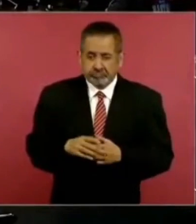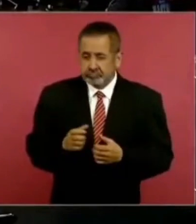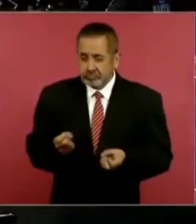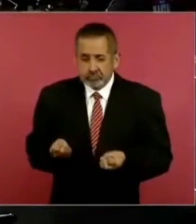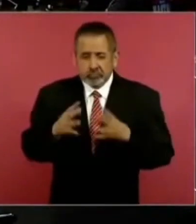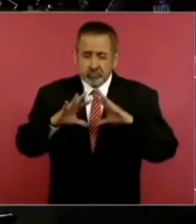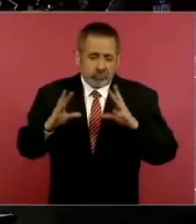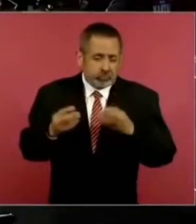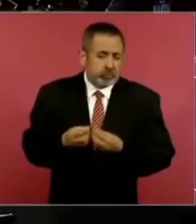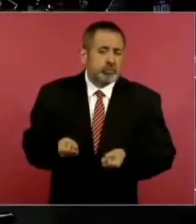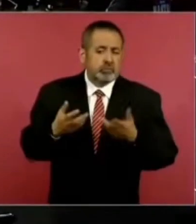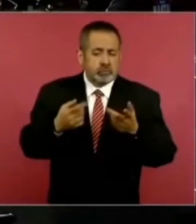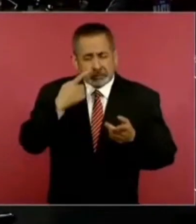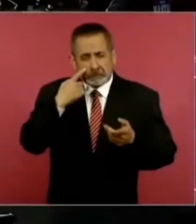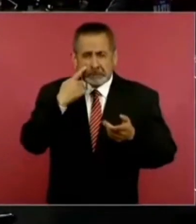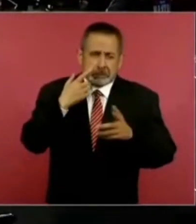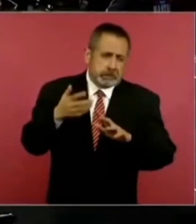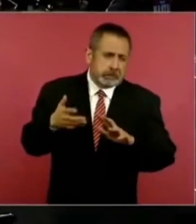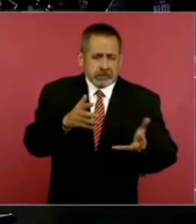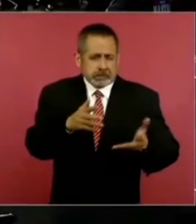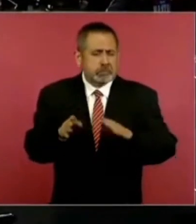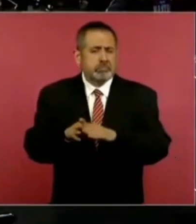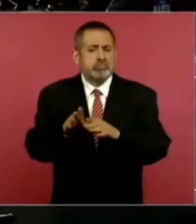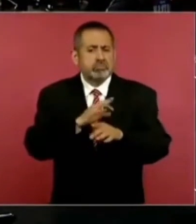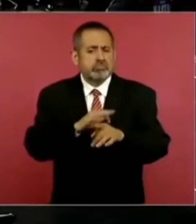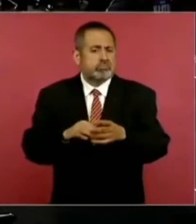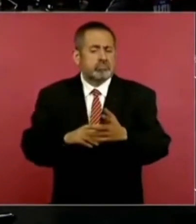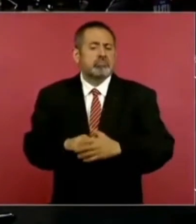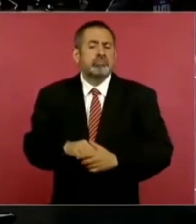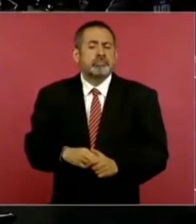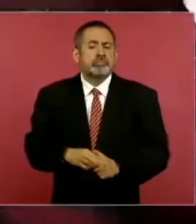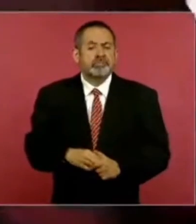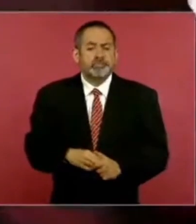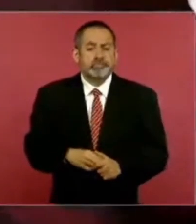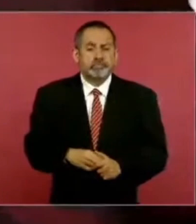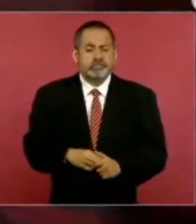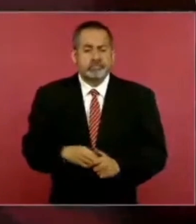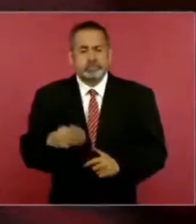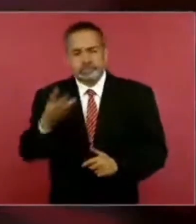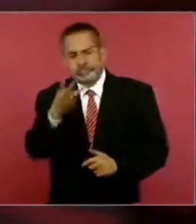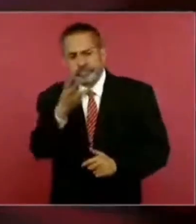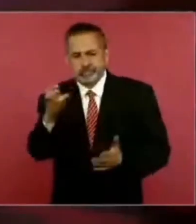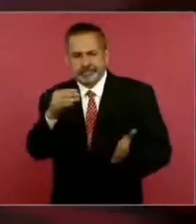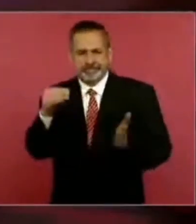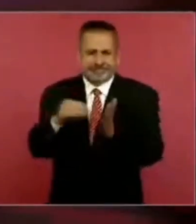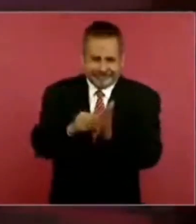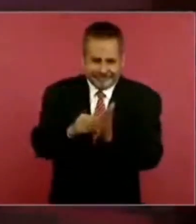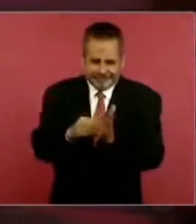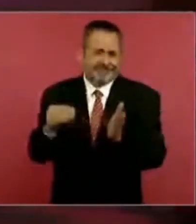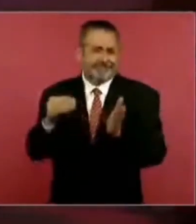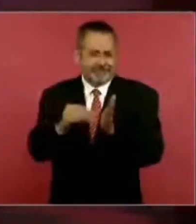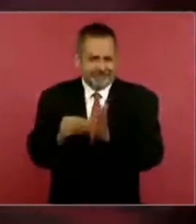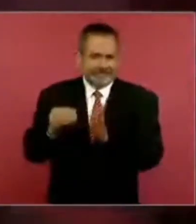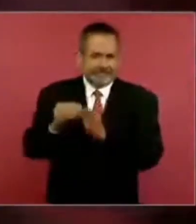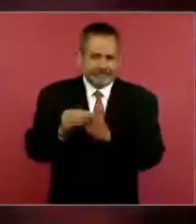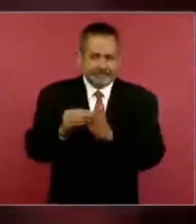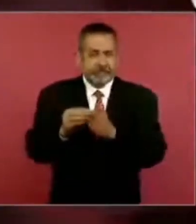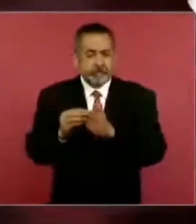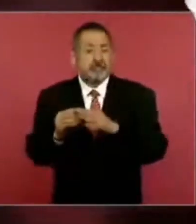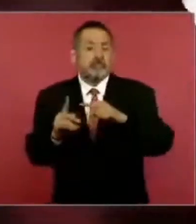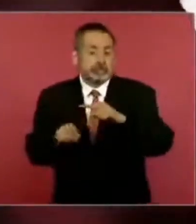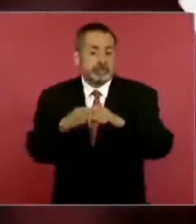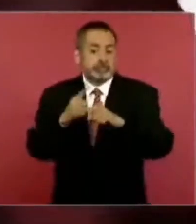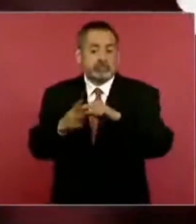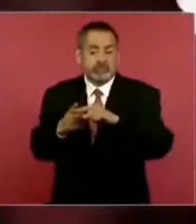cuantitativos, estamos hablando de como 300.000 millones más.